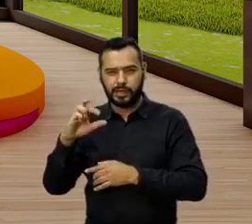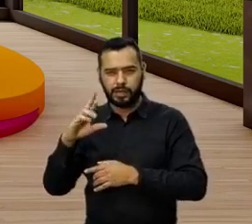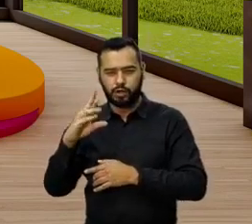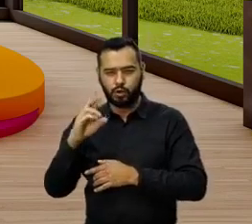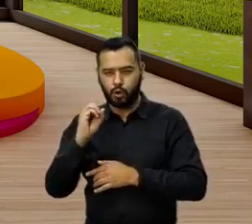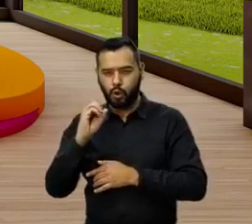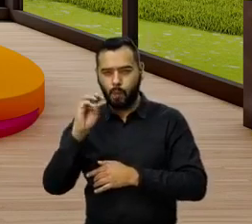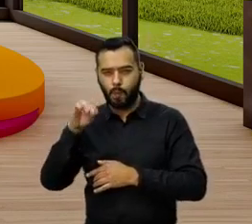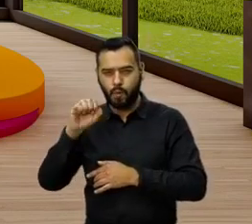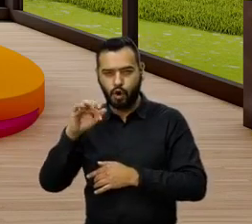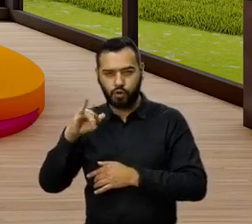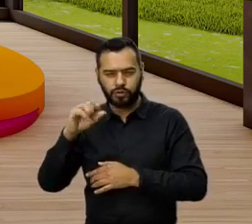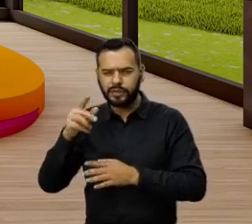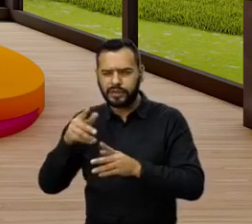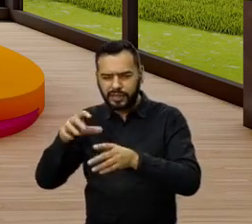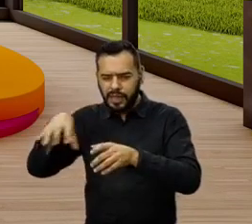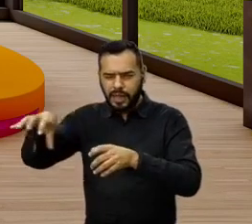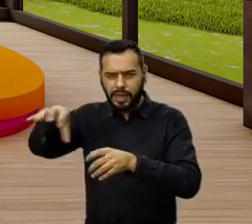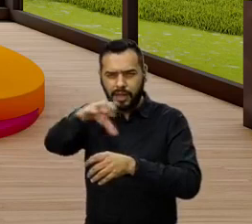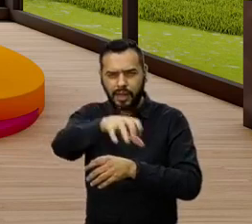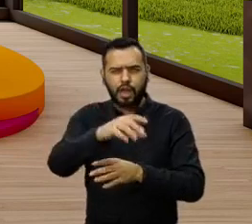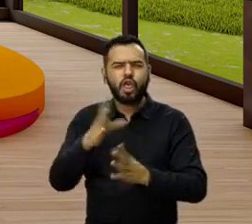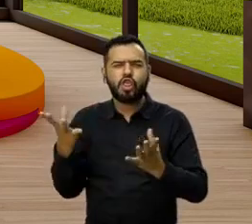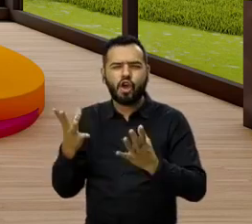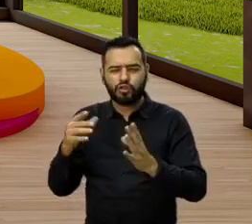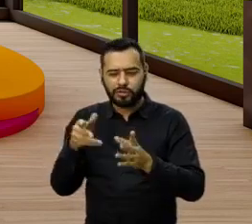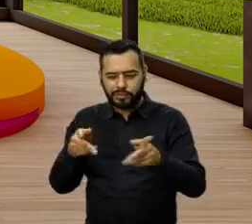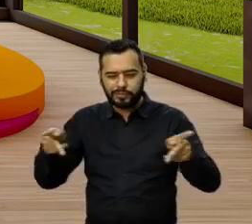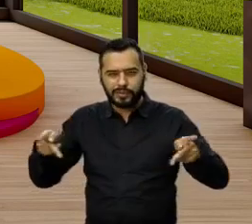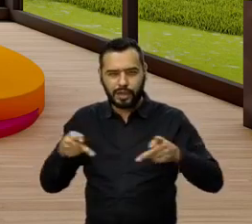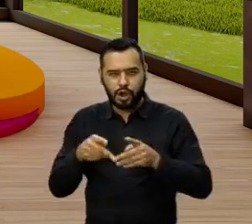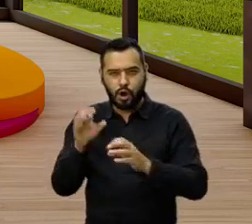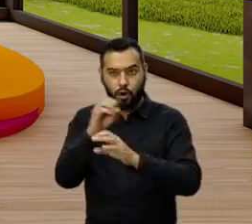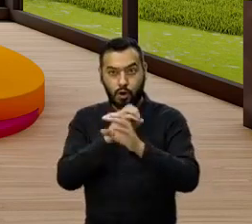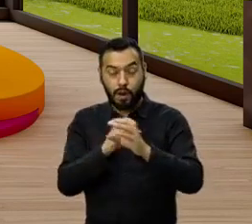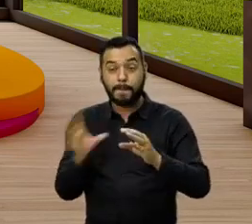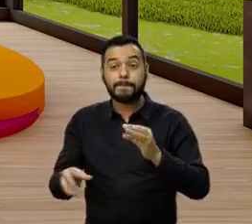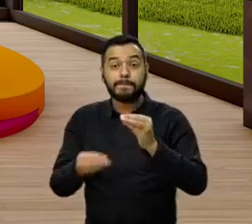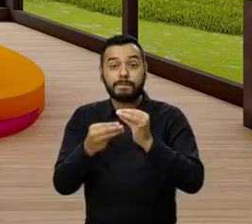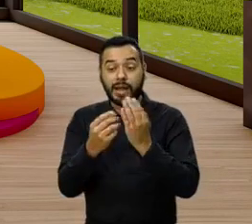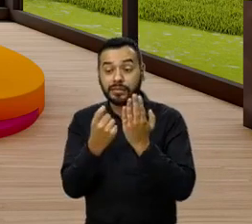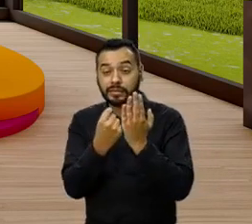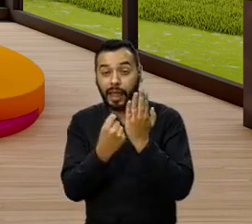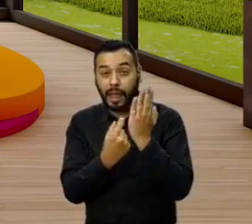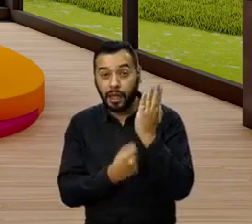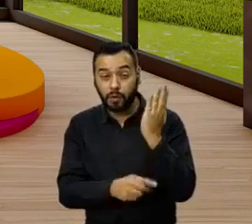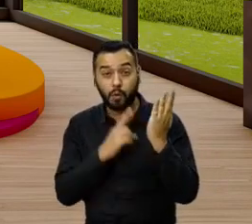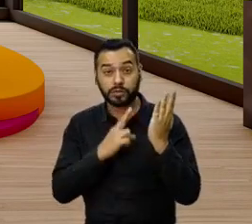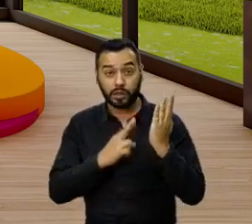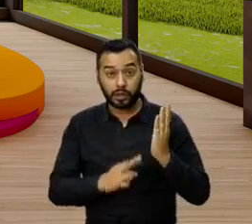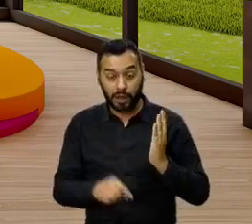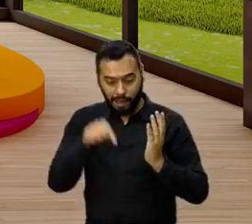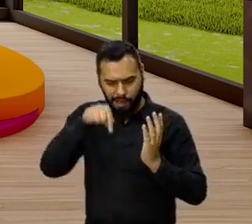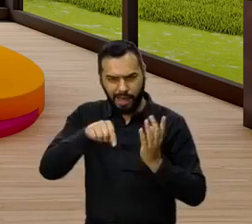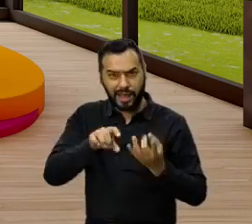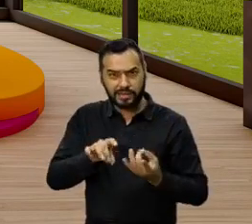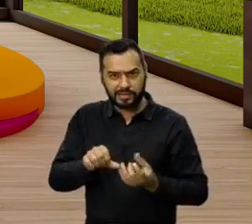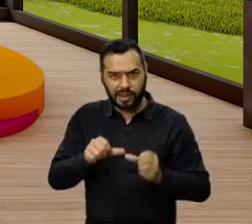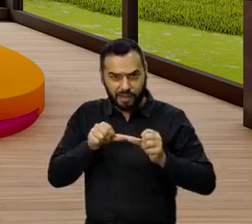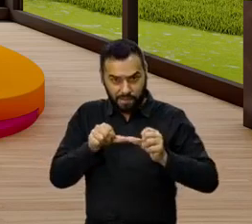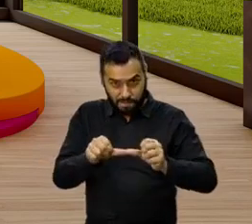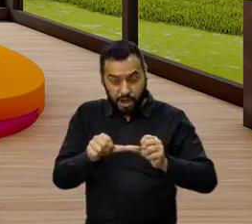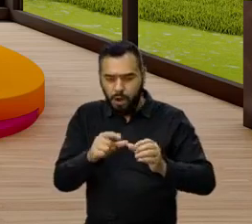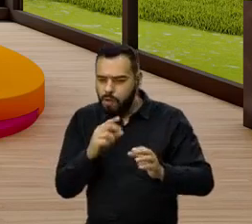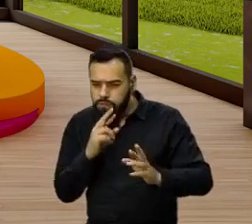plataforma ubicado en el pabellón de compensar además también a diligenciar la encuesta que está fijada en el chat y